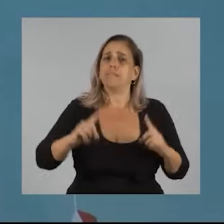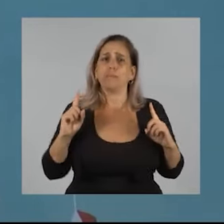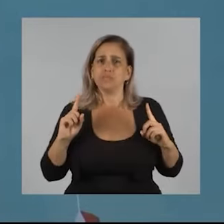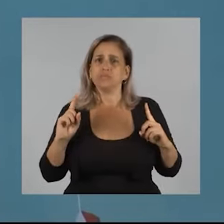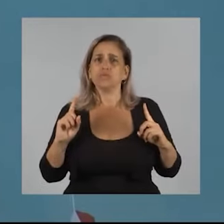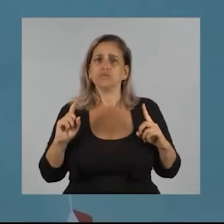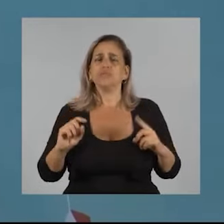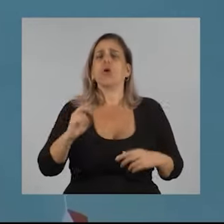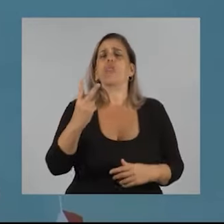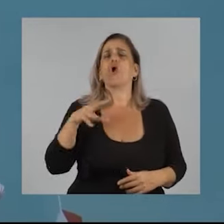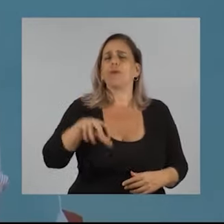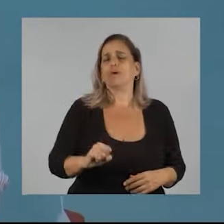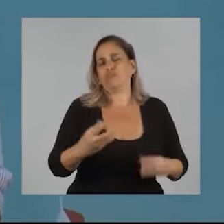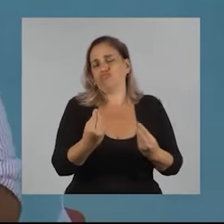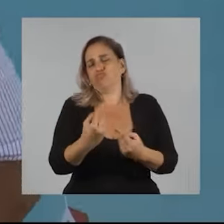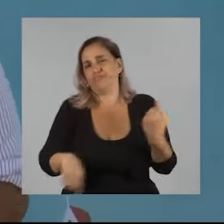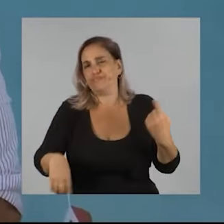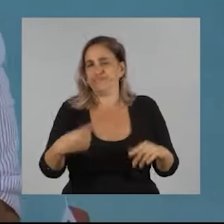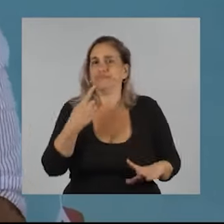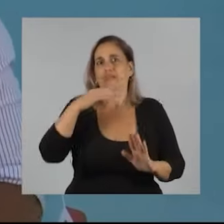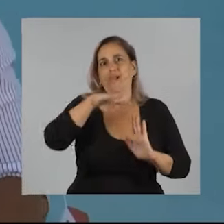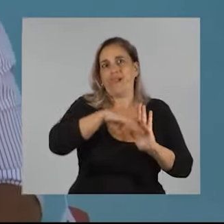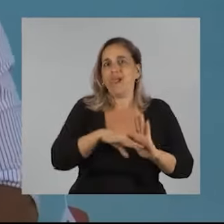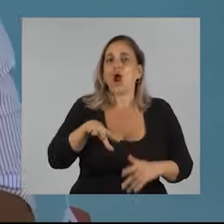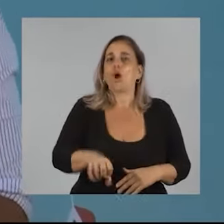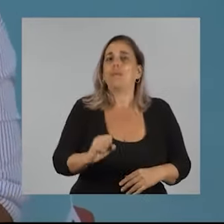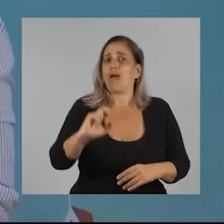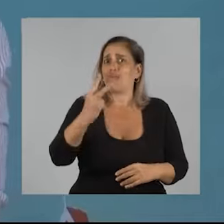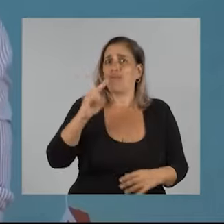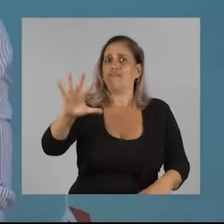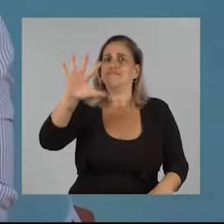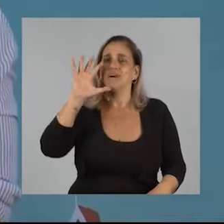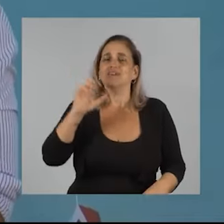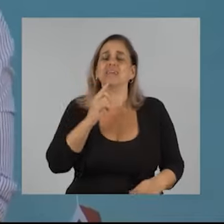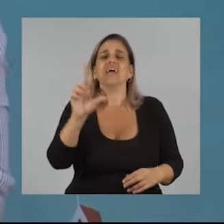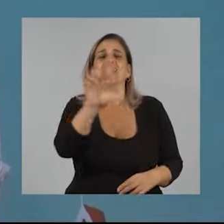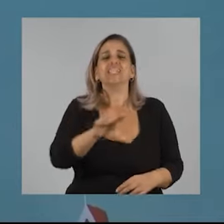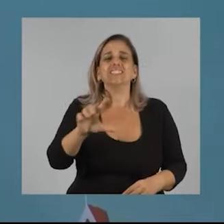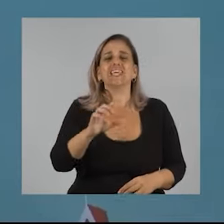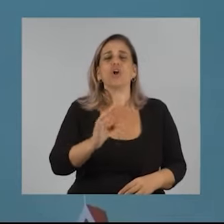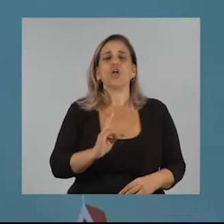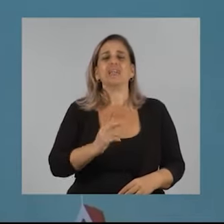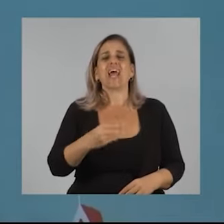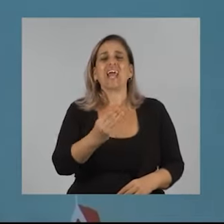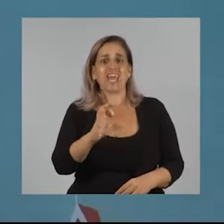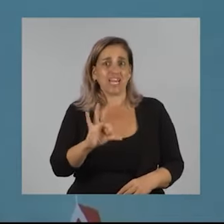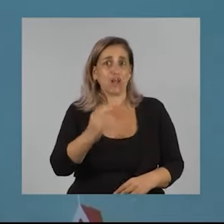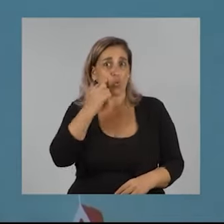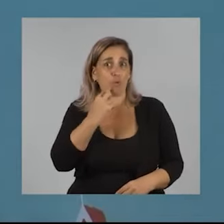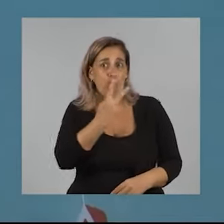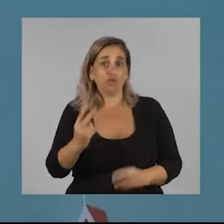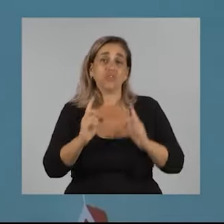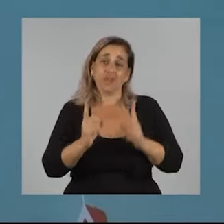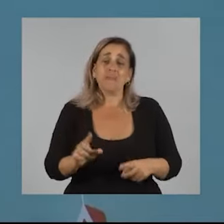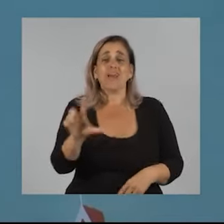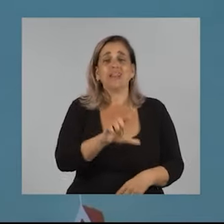compromisos. Tengo muchos compromisos en realidad, pero había dos que me acordaba. Y le dije, el Liceo de Tranquera, número dos,